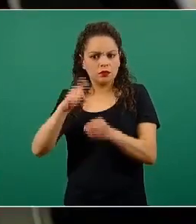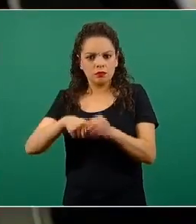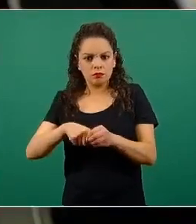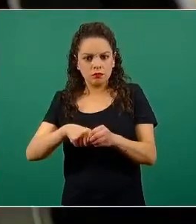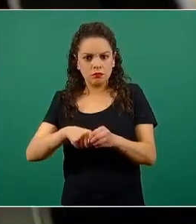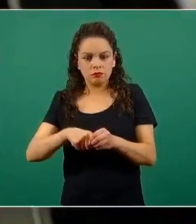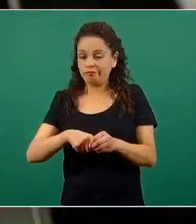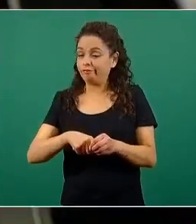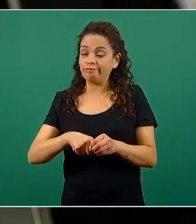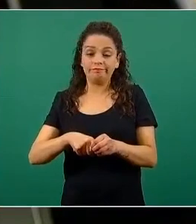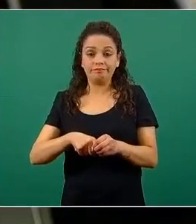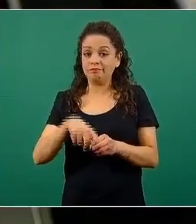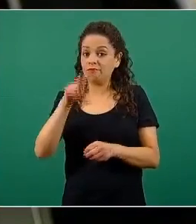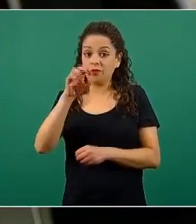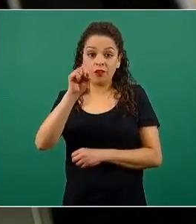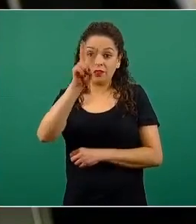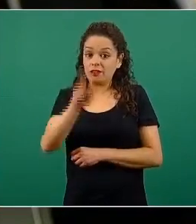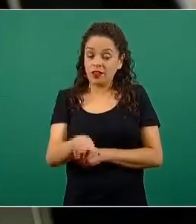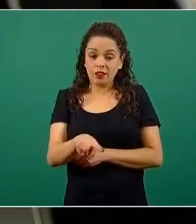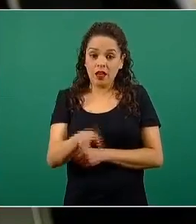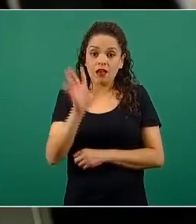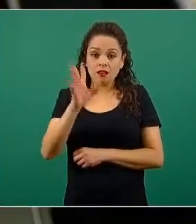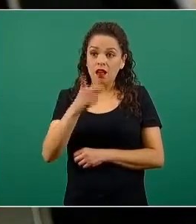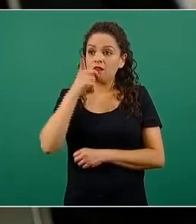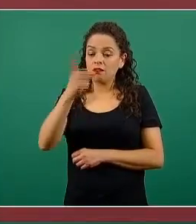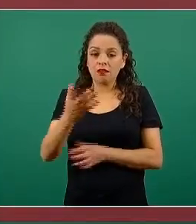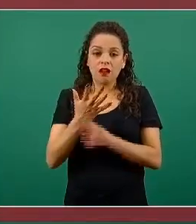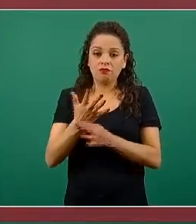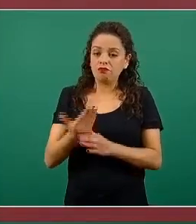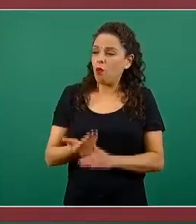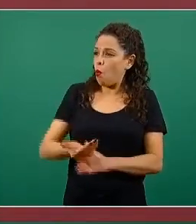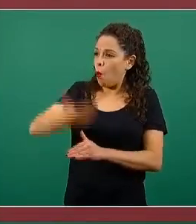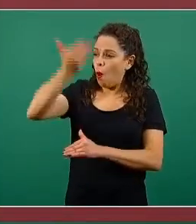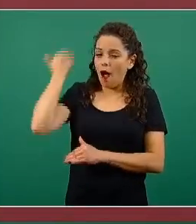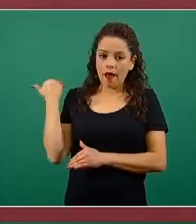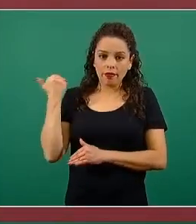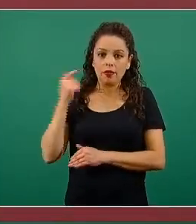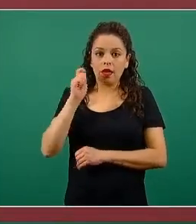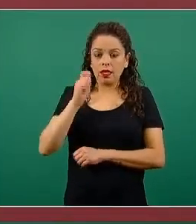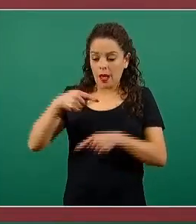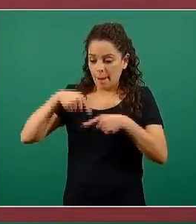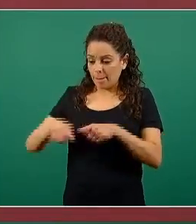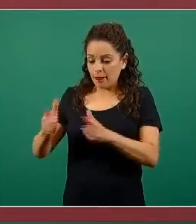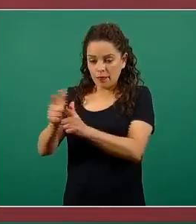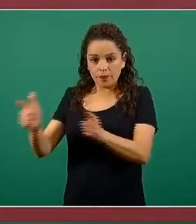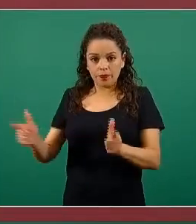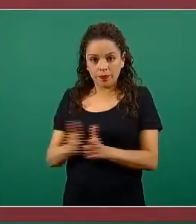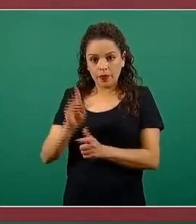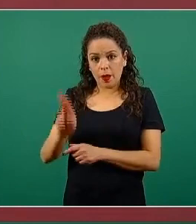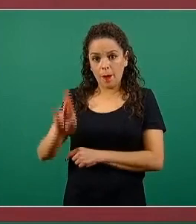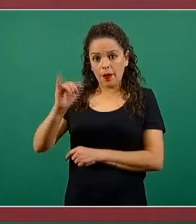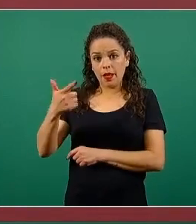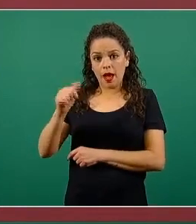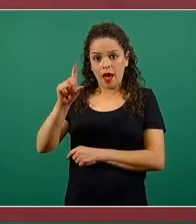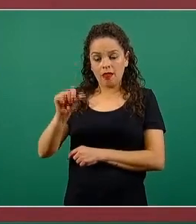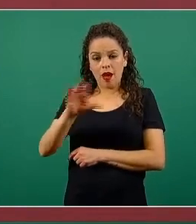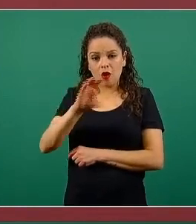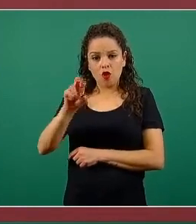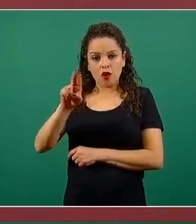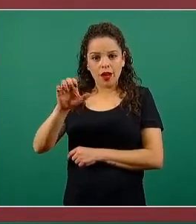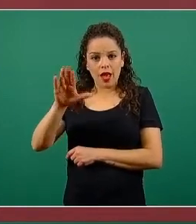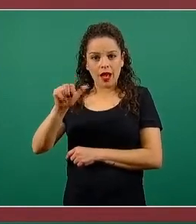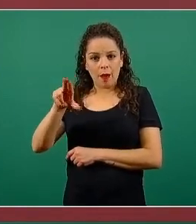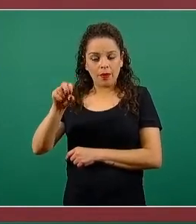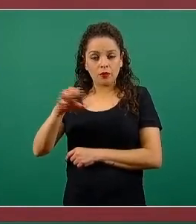incorporados no corresponde a la realidad. Lo hemos dicho desde el inicio, la Brigada Correcaminos tiene 2 miembros fundamentales que